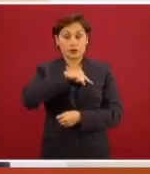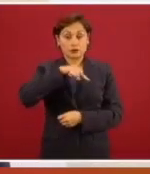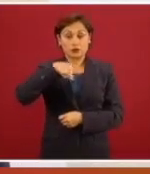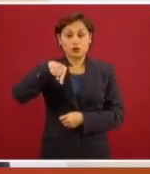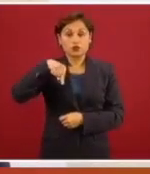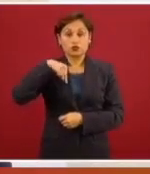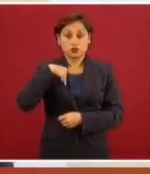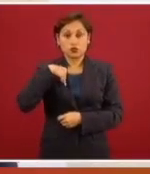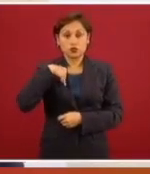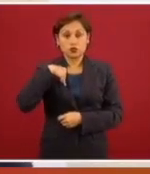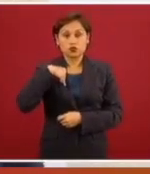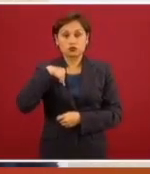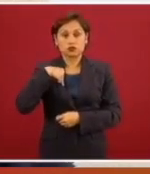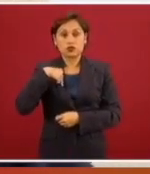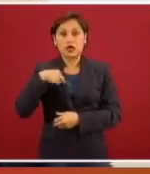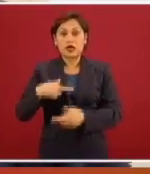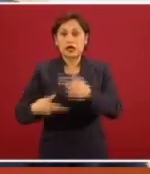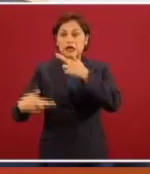regresar al pasado.